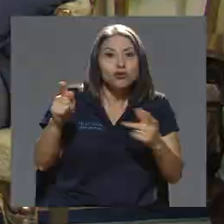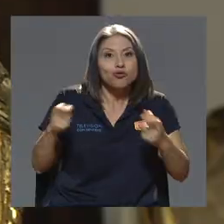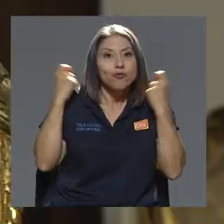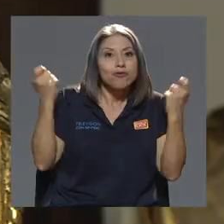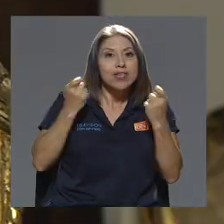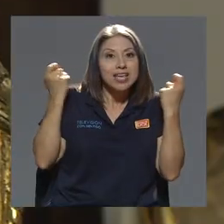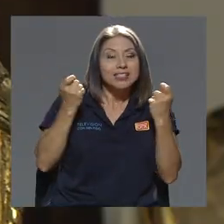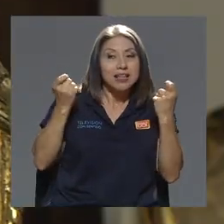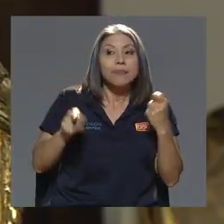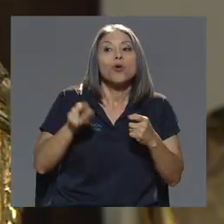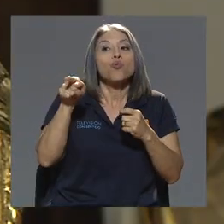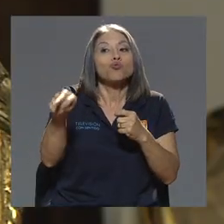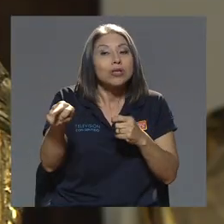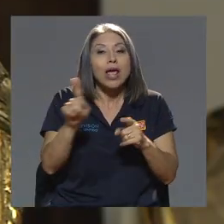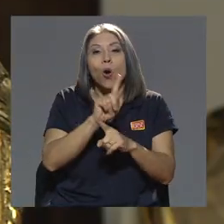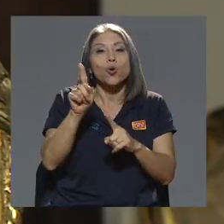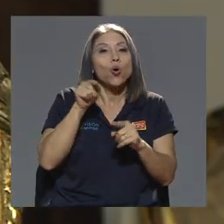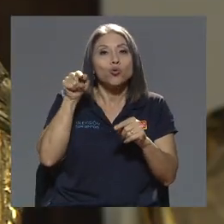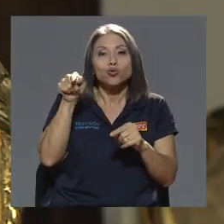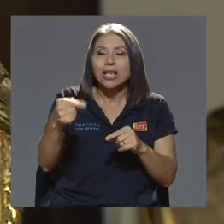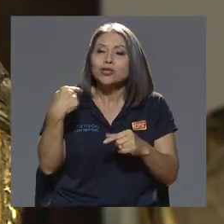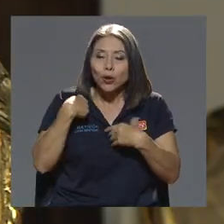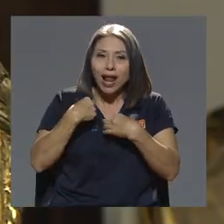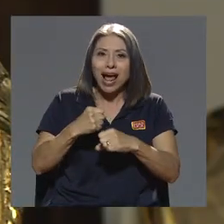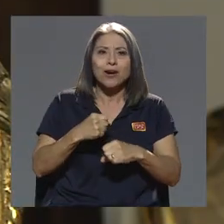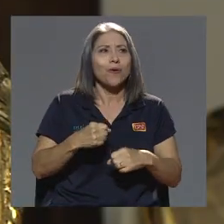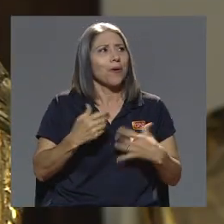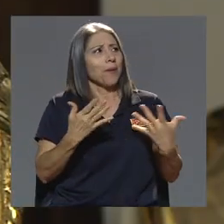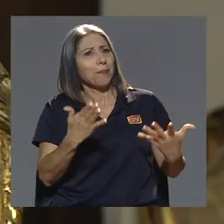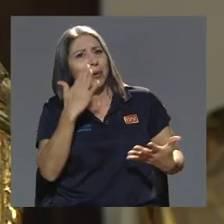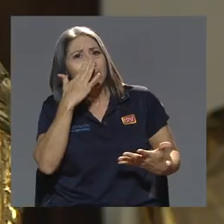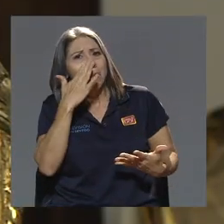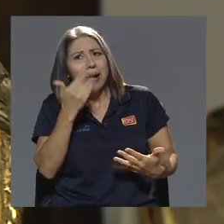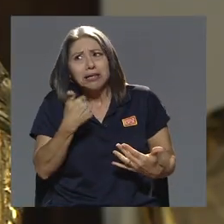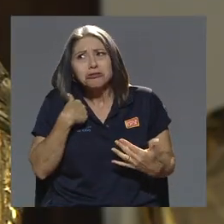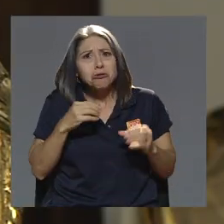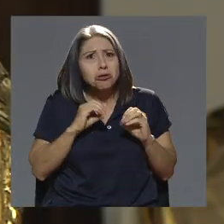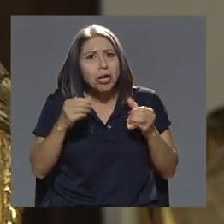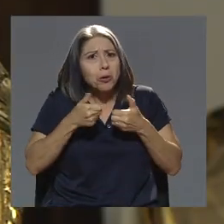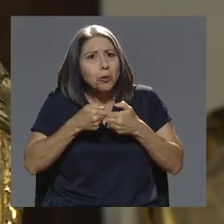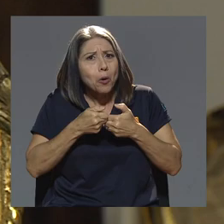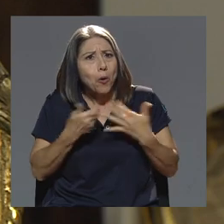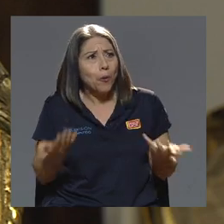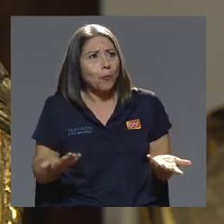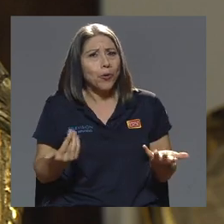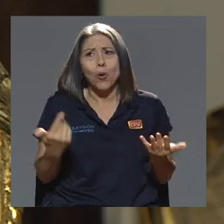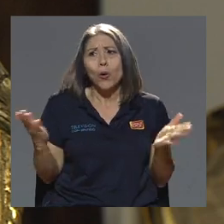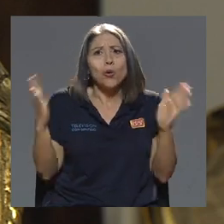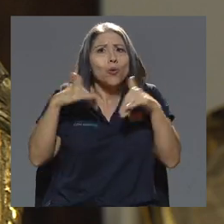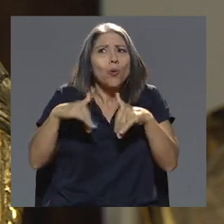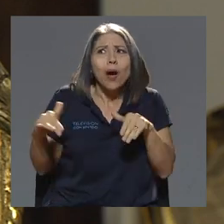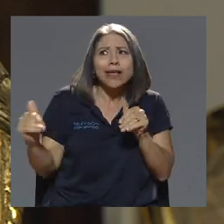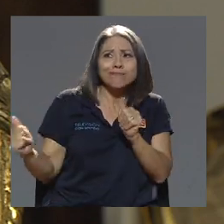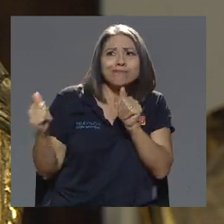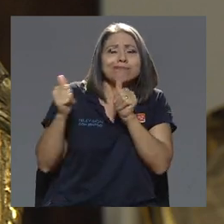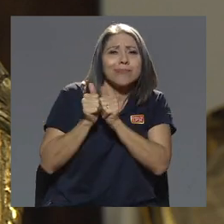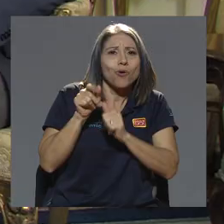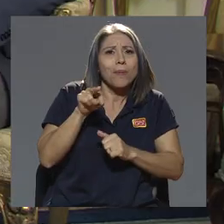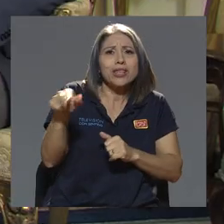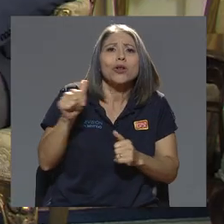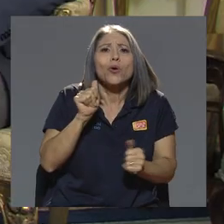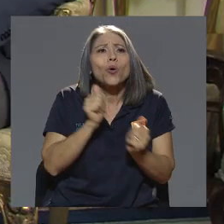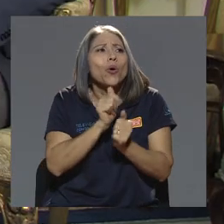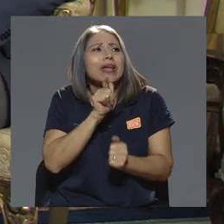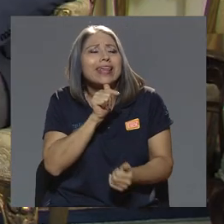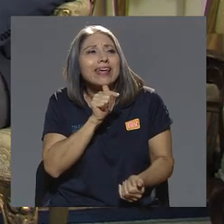hago. Y en efecto, mi mamá hizo su fiesta. Yo decía, mamá, pero no tengo novio, no tengo chambelán, ¿con quién voy a ir? Pues escogí a alguien.